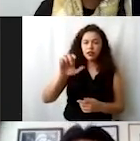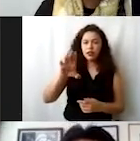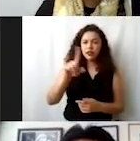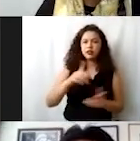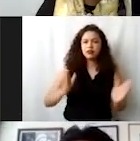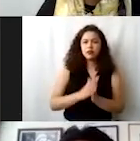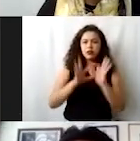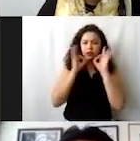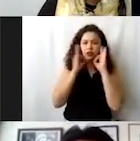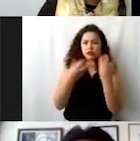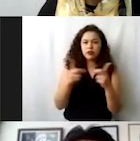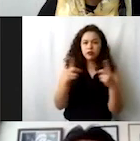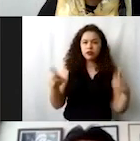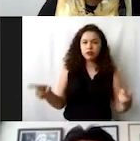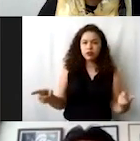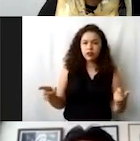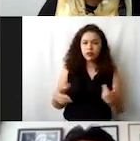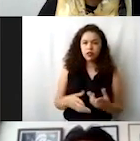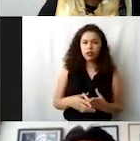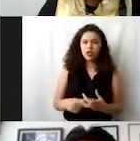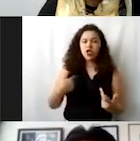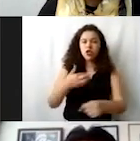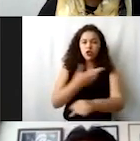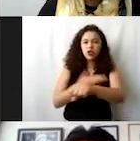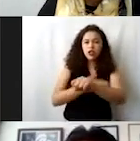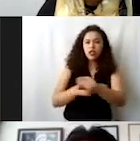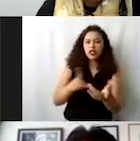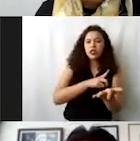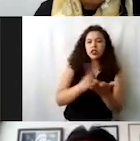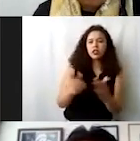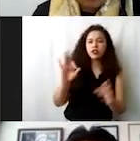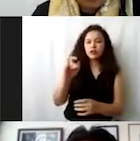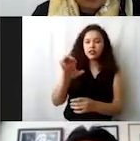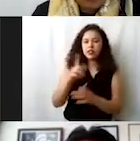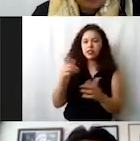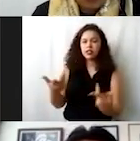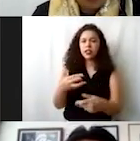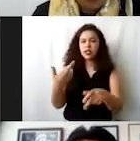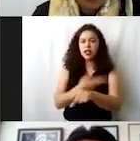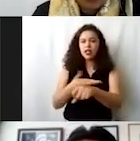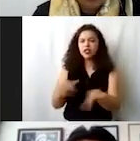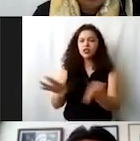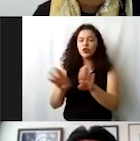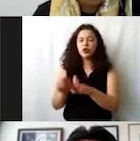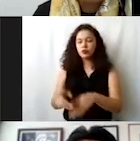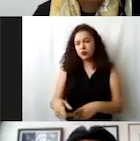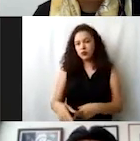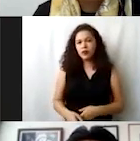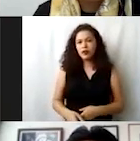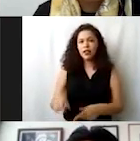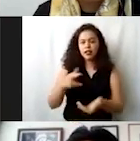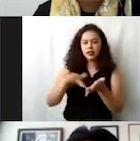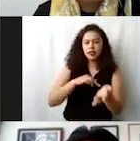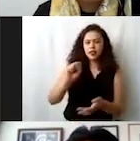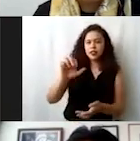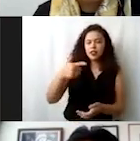y desarrollo. ¿Cómo registro mi domicilio fiscal ante el SAT? Firma Sergio Gómez Sainz, jefe del Departamento